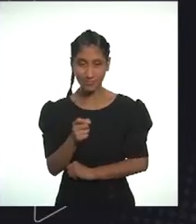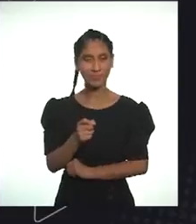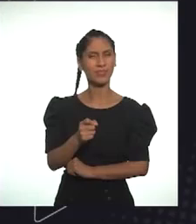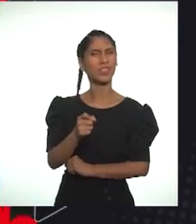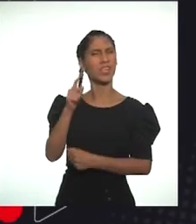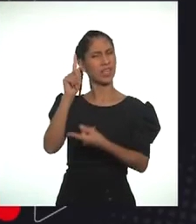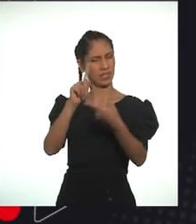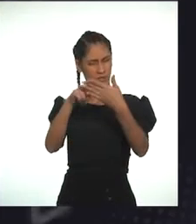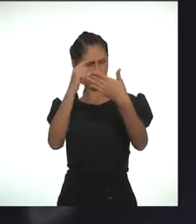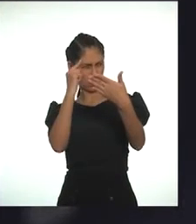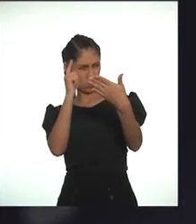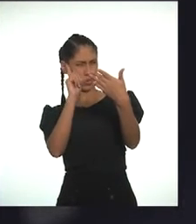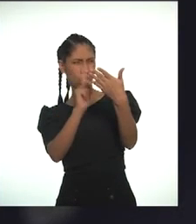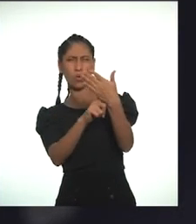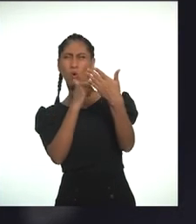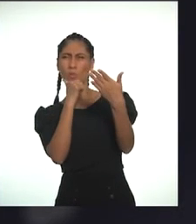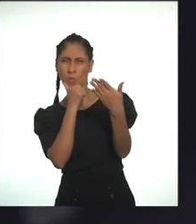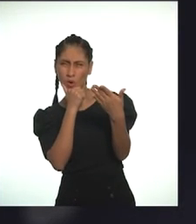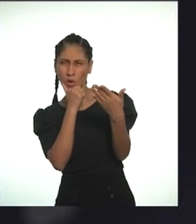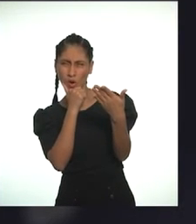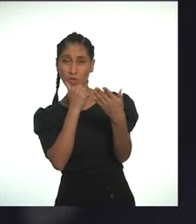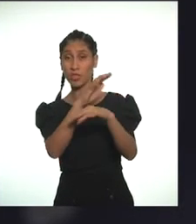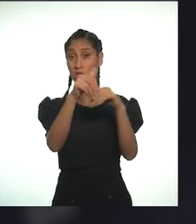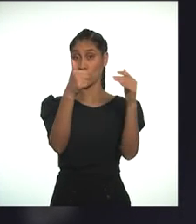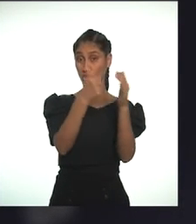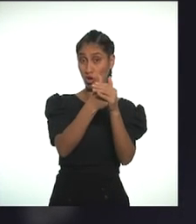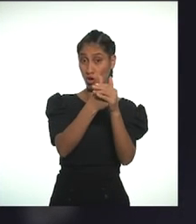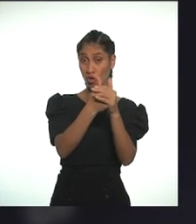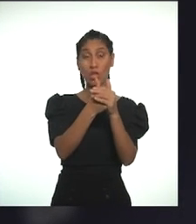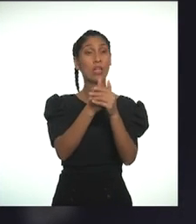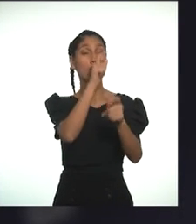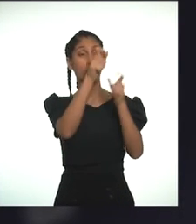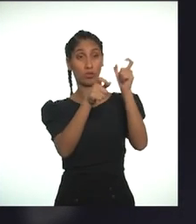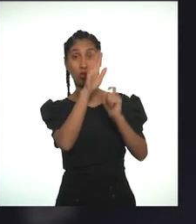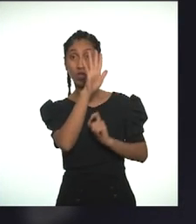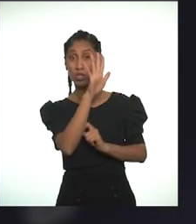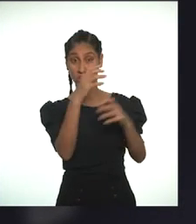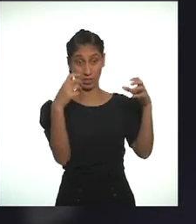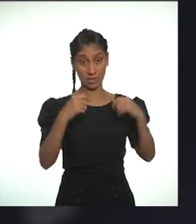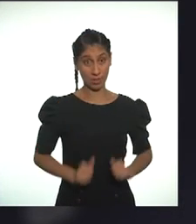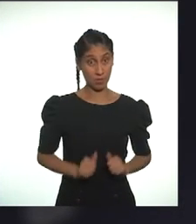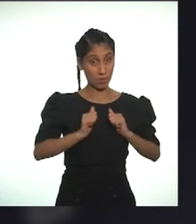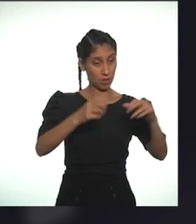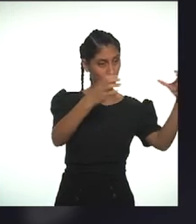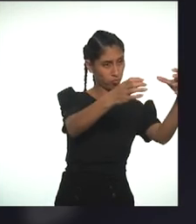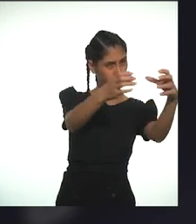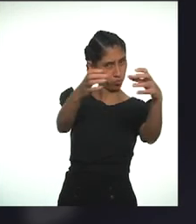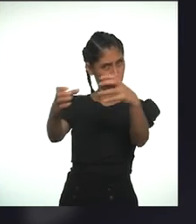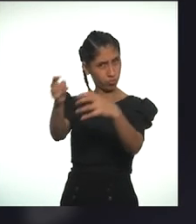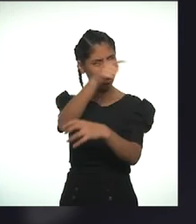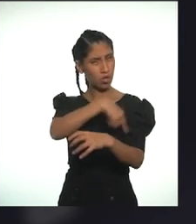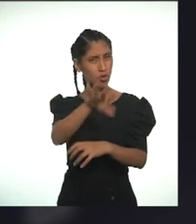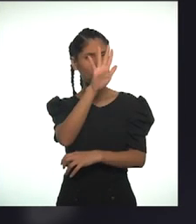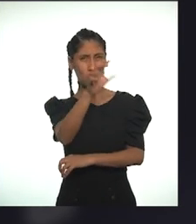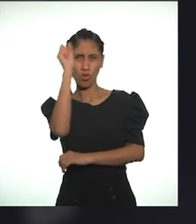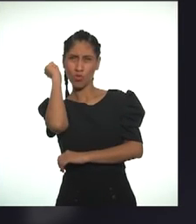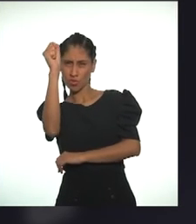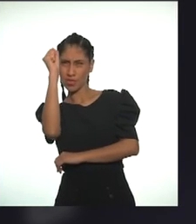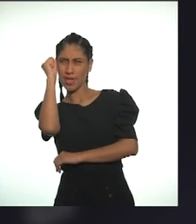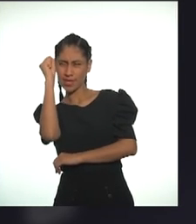El reconocimiento de los derechos de todas